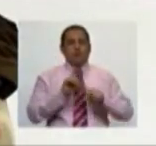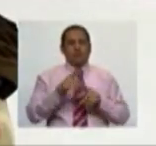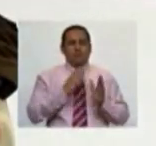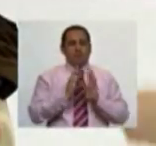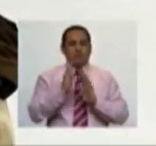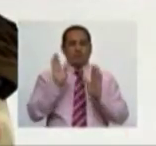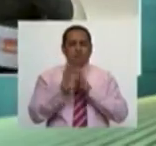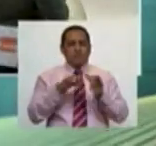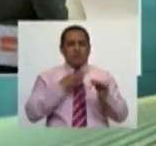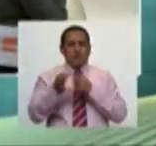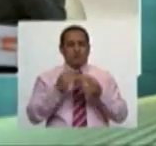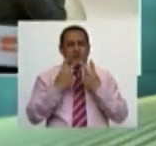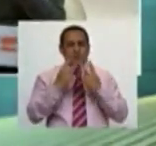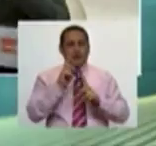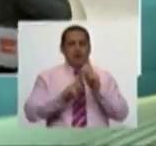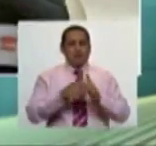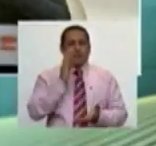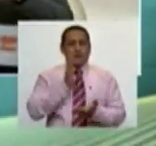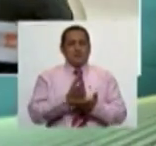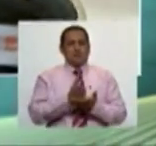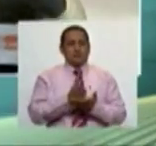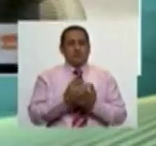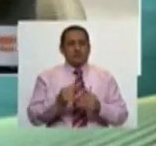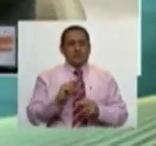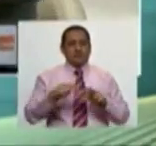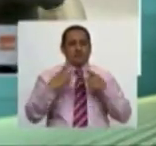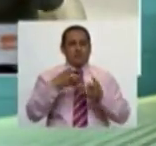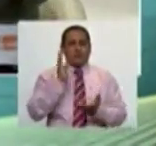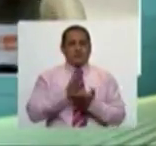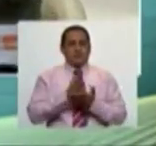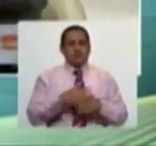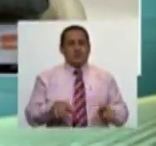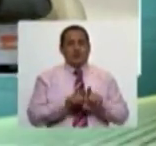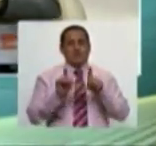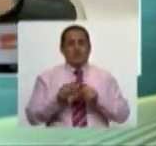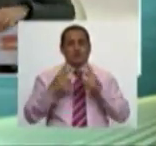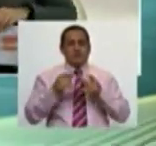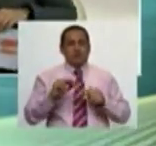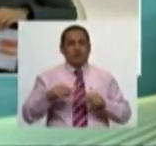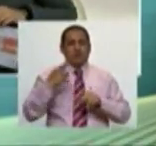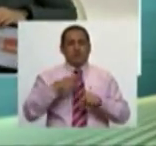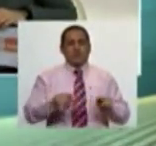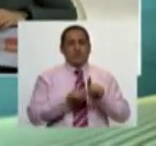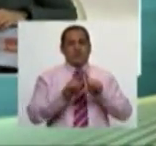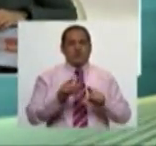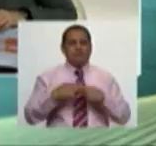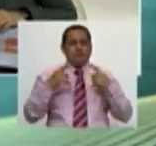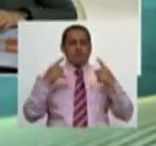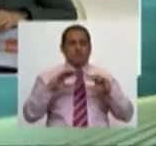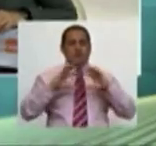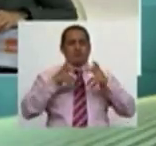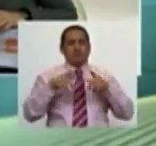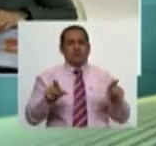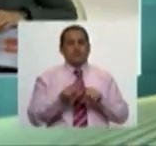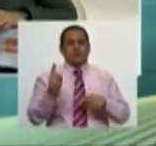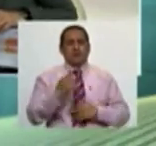hay procesos, ¿no? Estamos por acá, creo, todavía en mano dura, ¿no? Porque luego mano súper dura y luego mano sí, la mano inteligente. dura y la supermano. La mano dura es popular